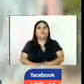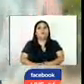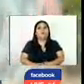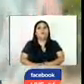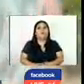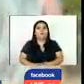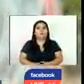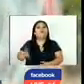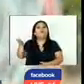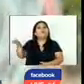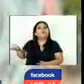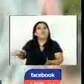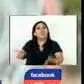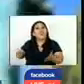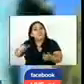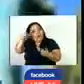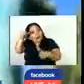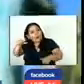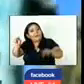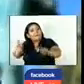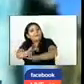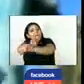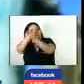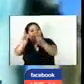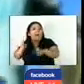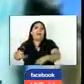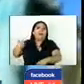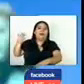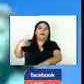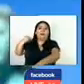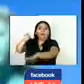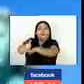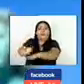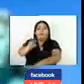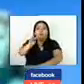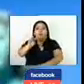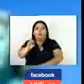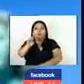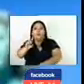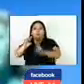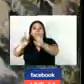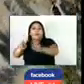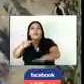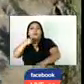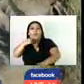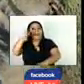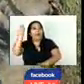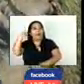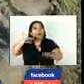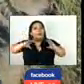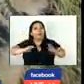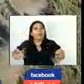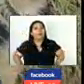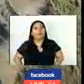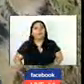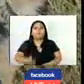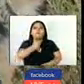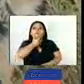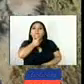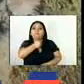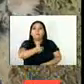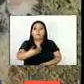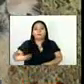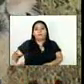El monumento a la reconciliación fue edificado en el 2017 por el gobierno del expresidente Sánchez Serén